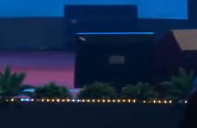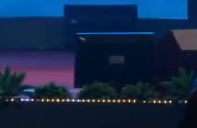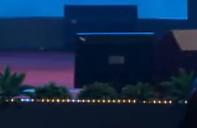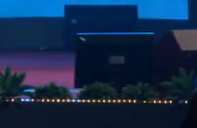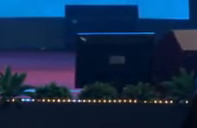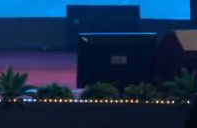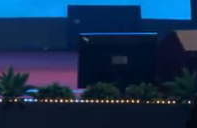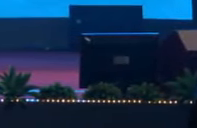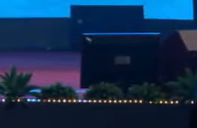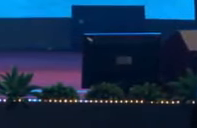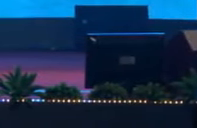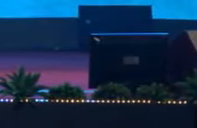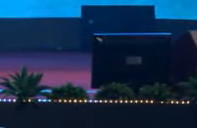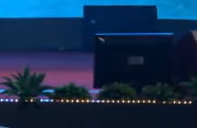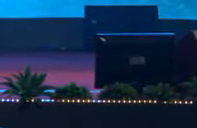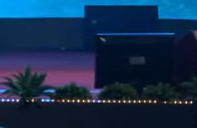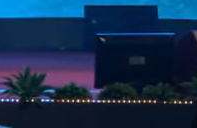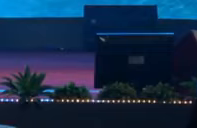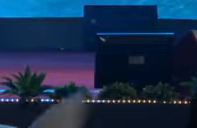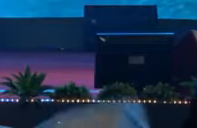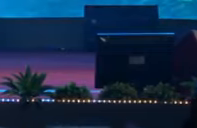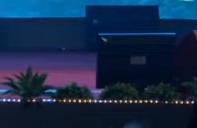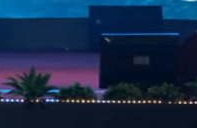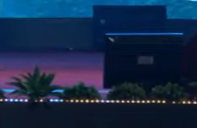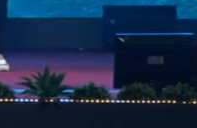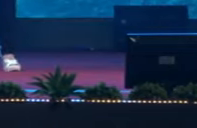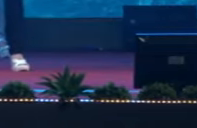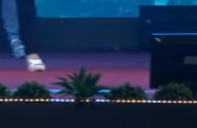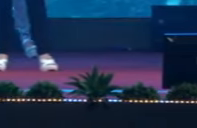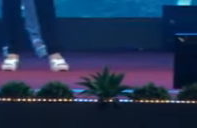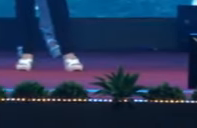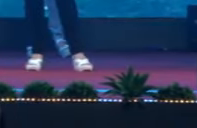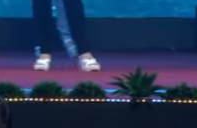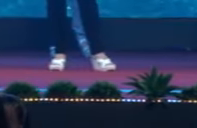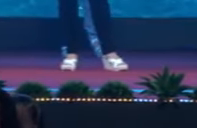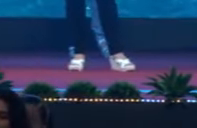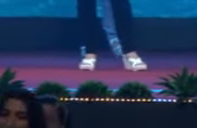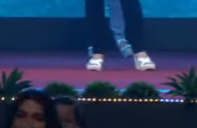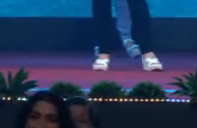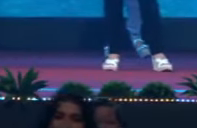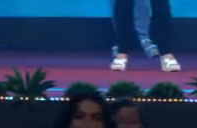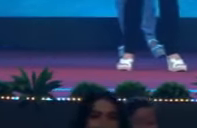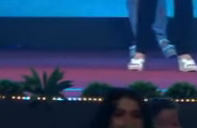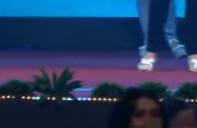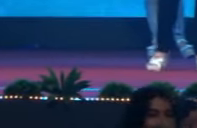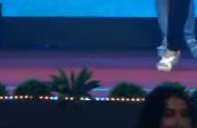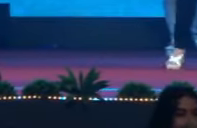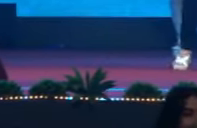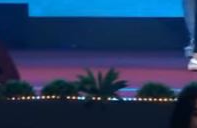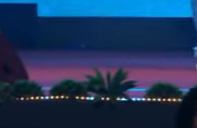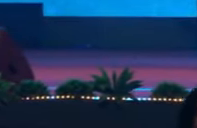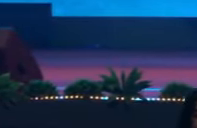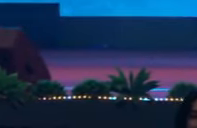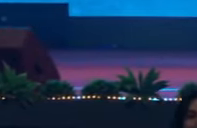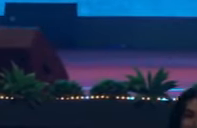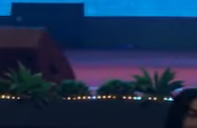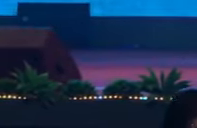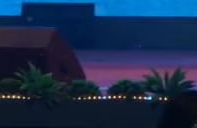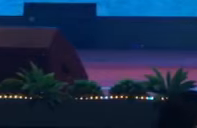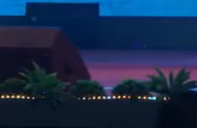el pueblo ore. Y no le voy a invitar a que pase al frente, pero si usted tiene una petición especial, solo levante su